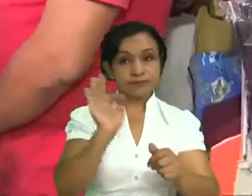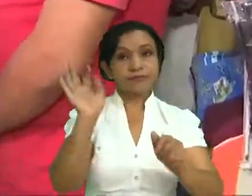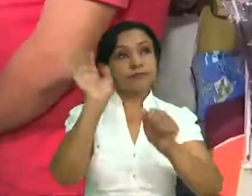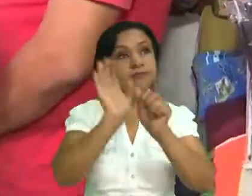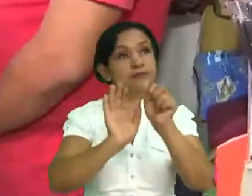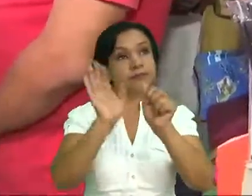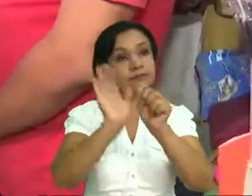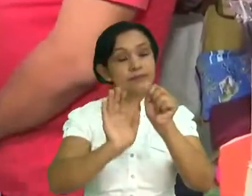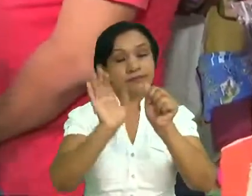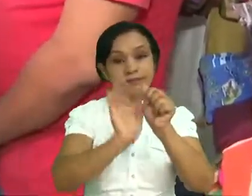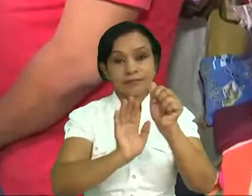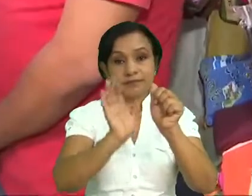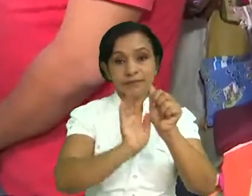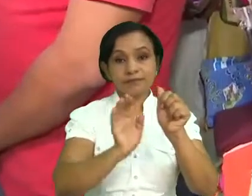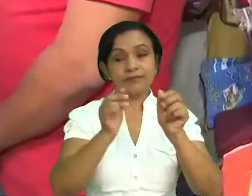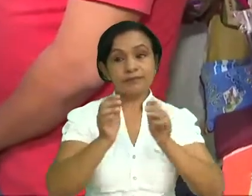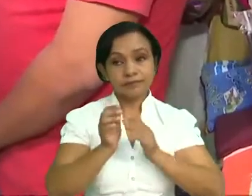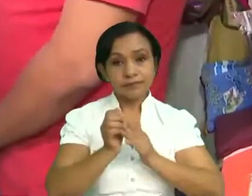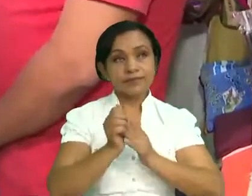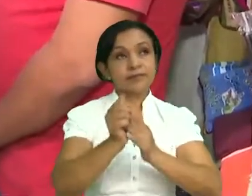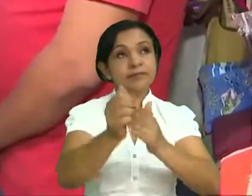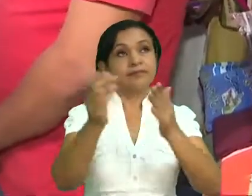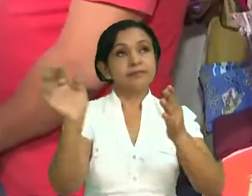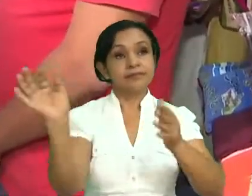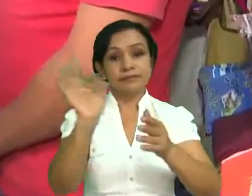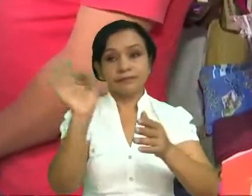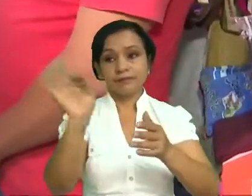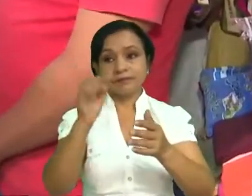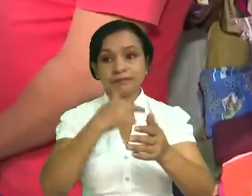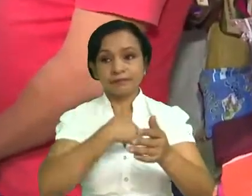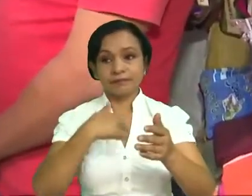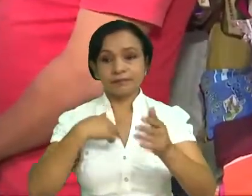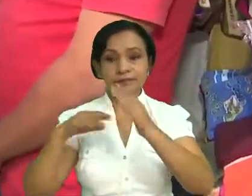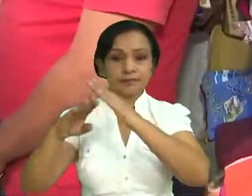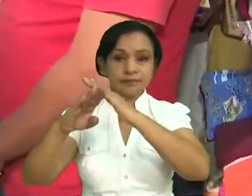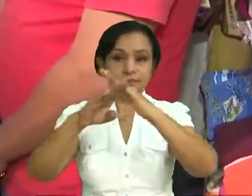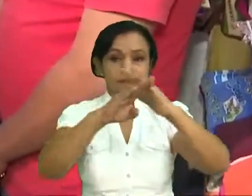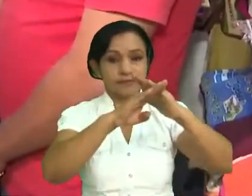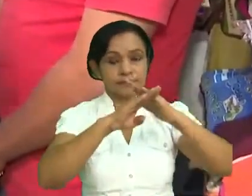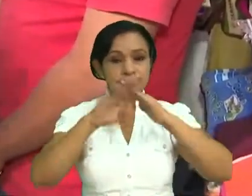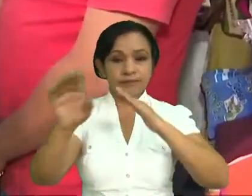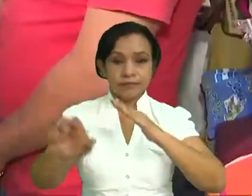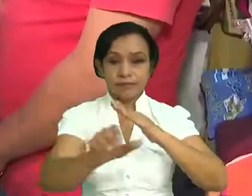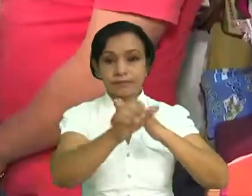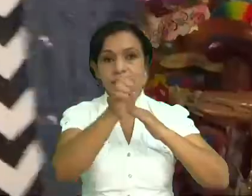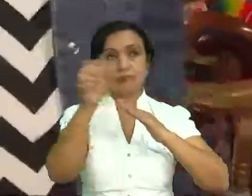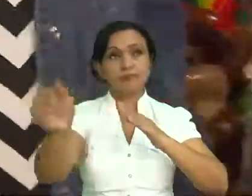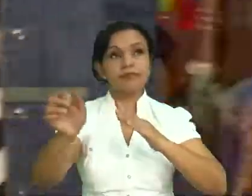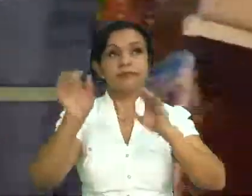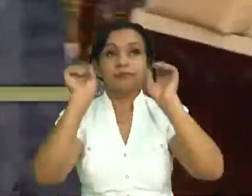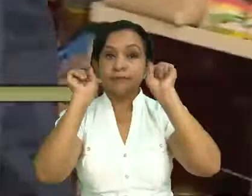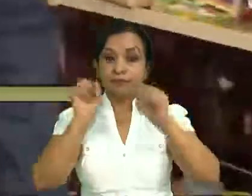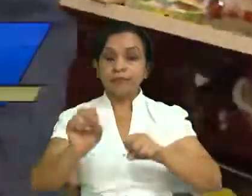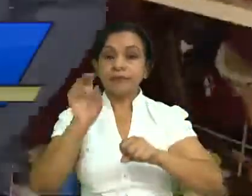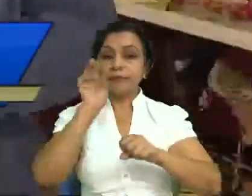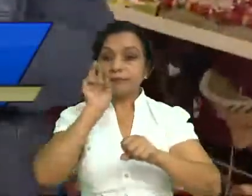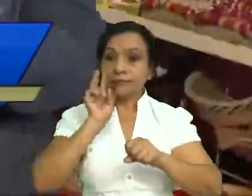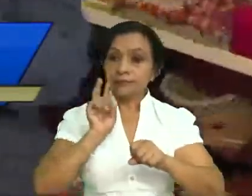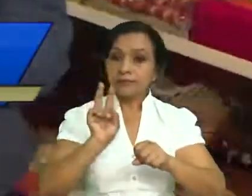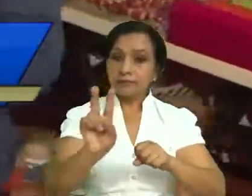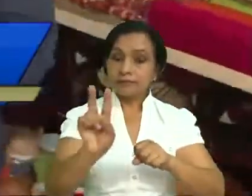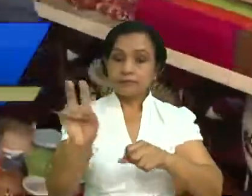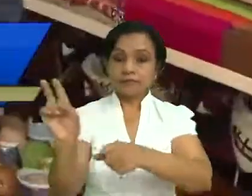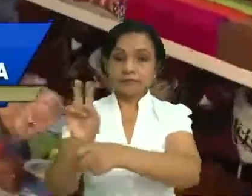uno de llevar a cabo pues las medidas de prevención. Otra de las medidas que nosotros estamos articulando también,